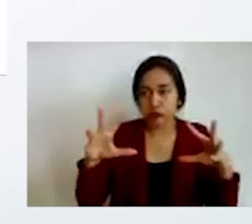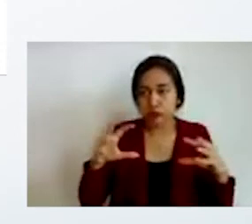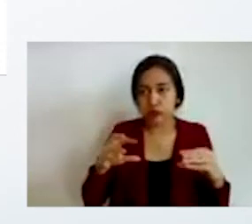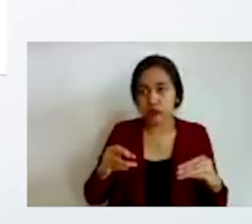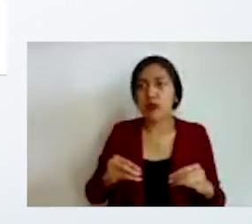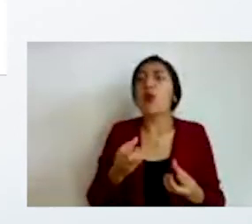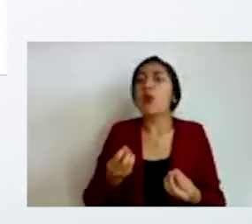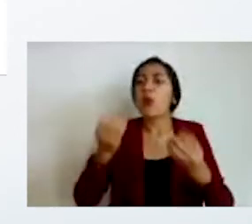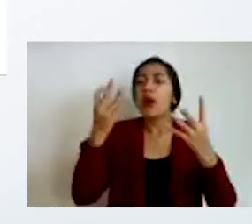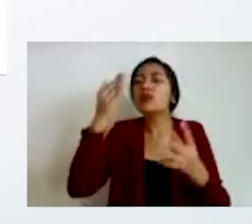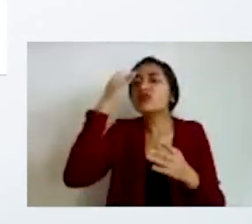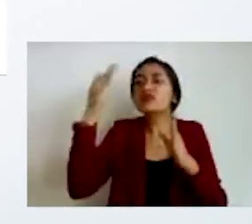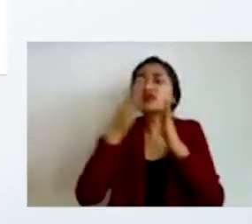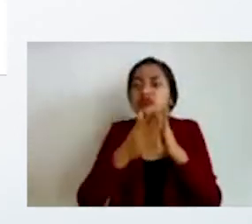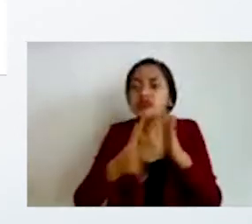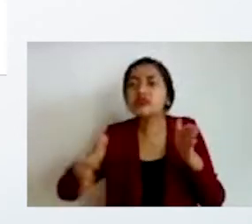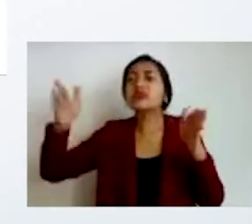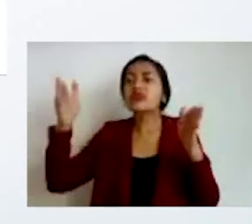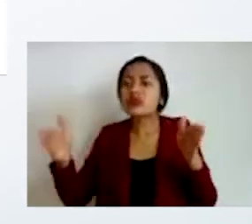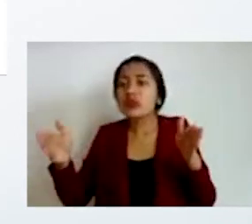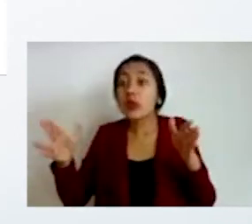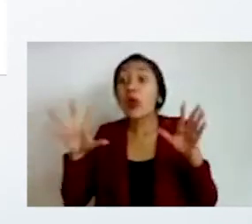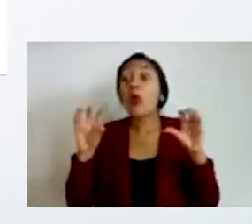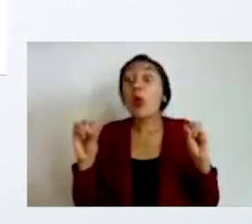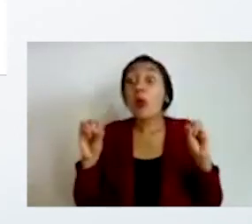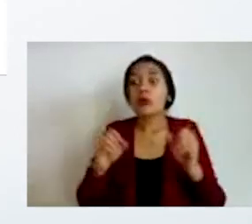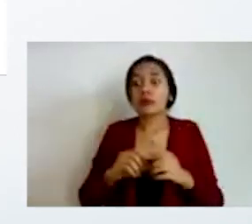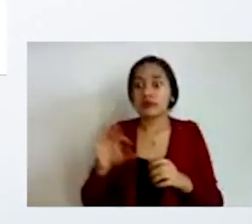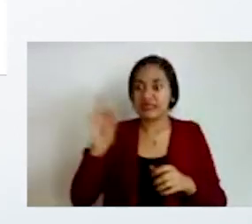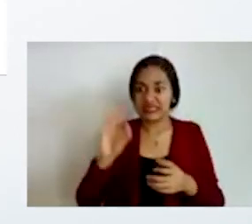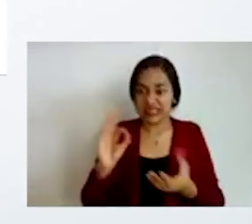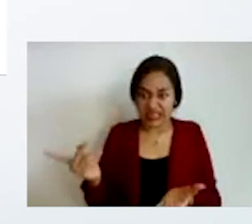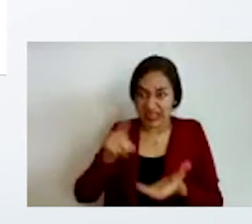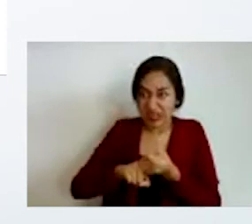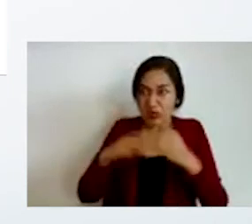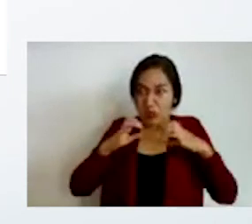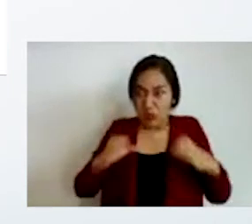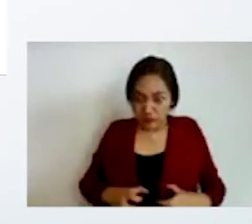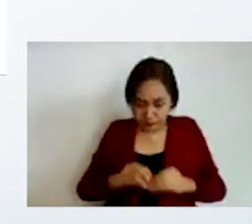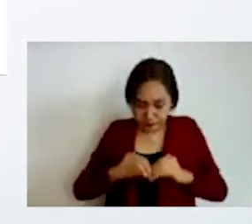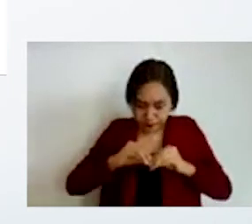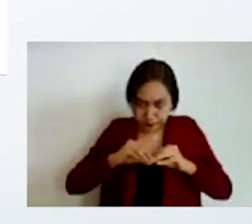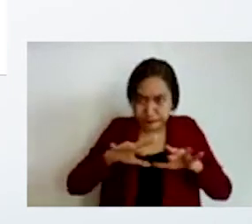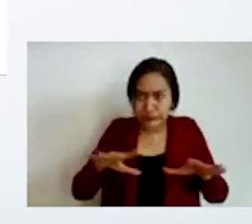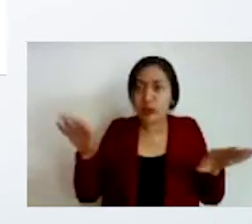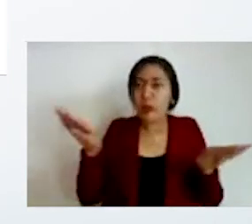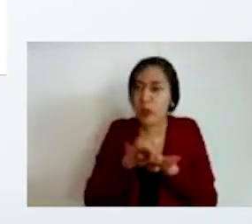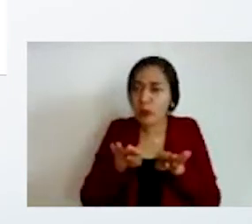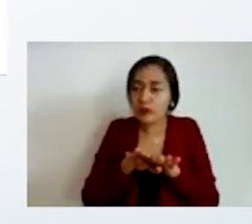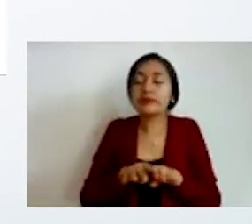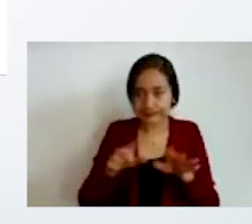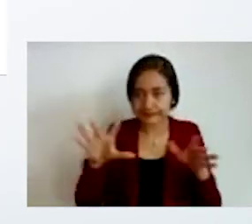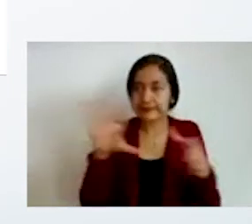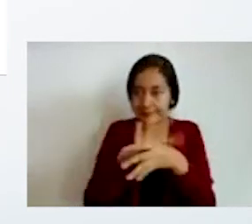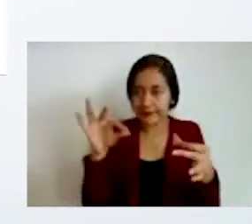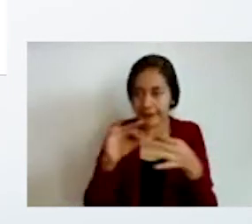personas, y luego dónde y cómo se disemina el virus. En el caso de la COVID-19, el tiempo que dura la